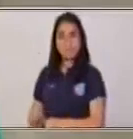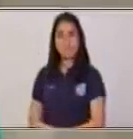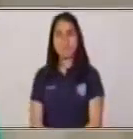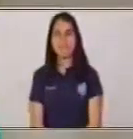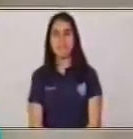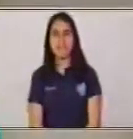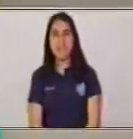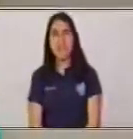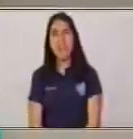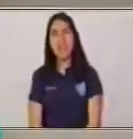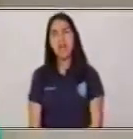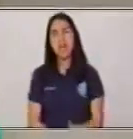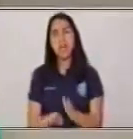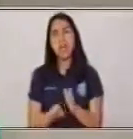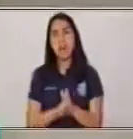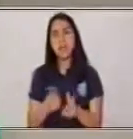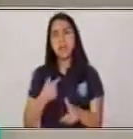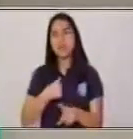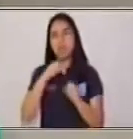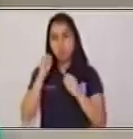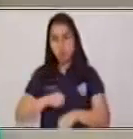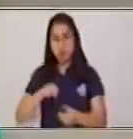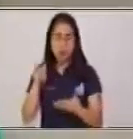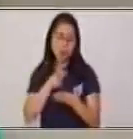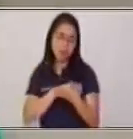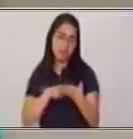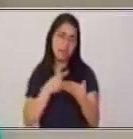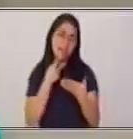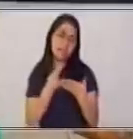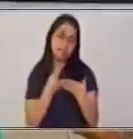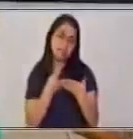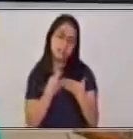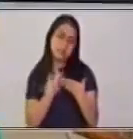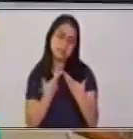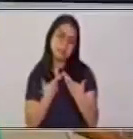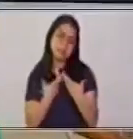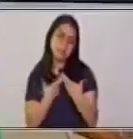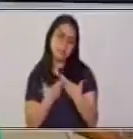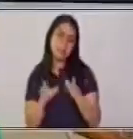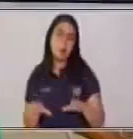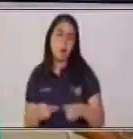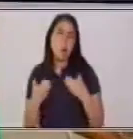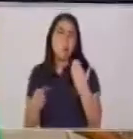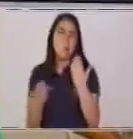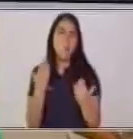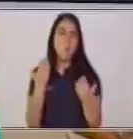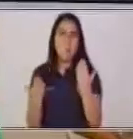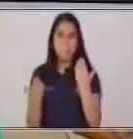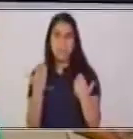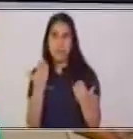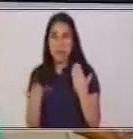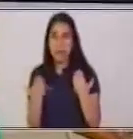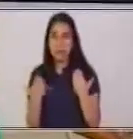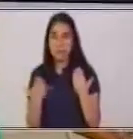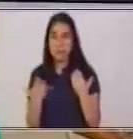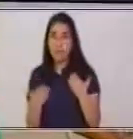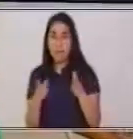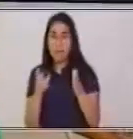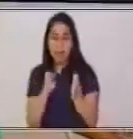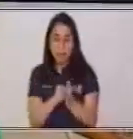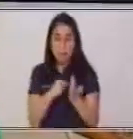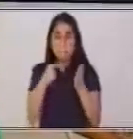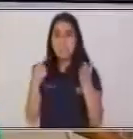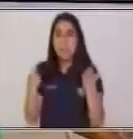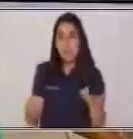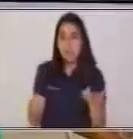dos medios, ¿verdad? El periódico, que es visual, y la televisión, que es audiovisual. Han sido reemplazados por